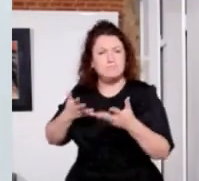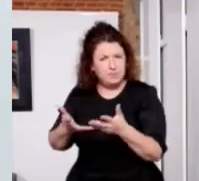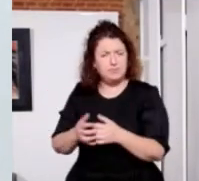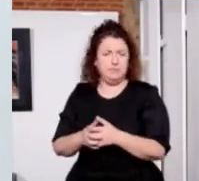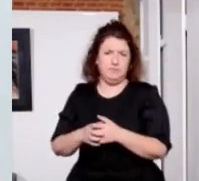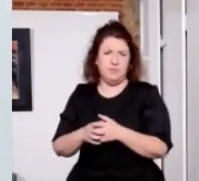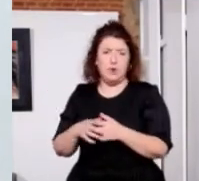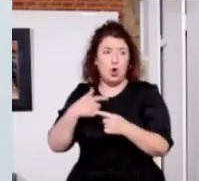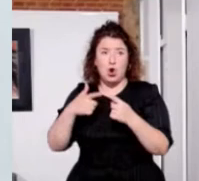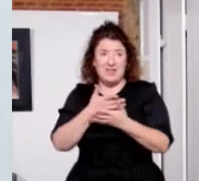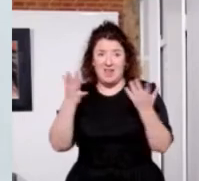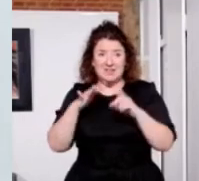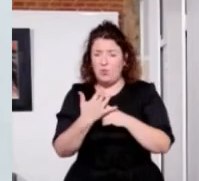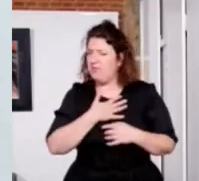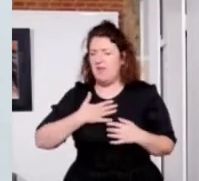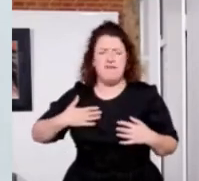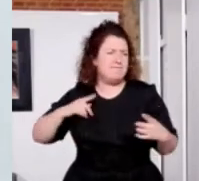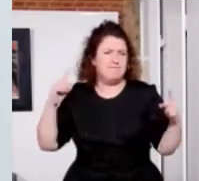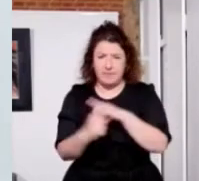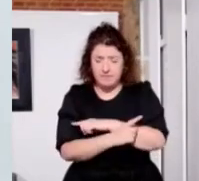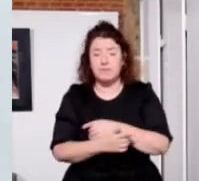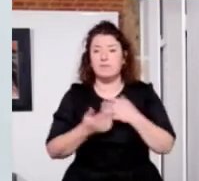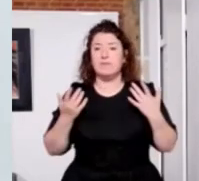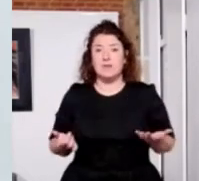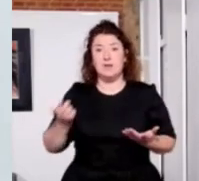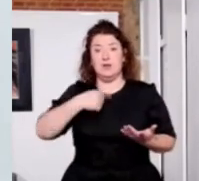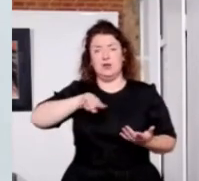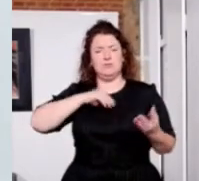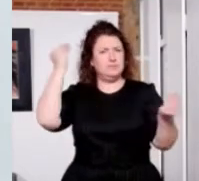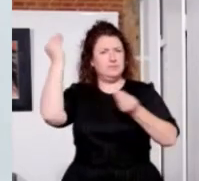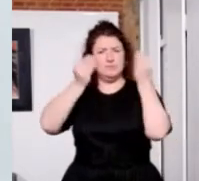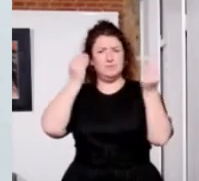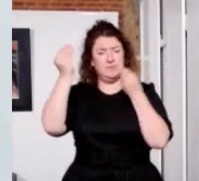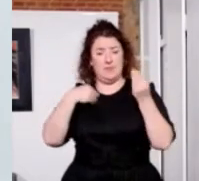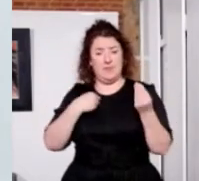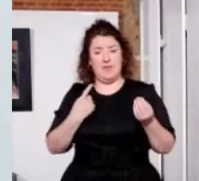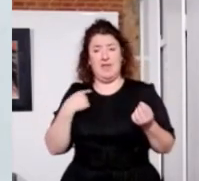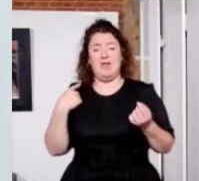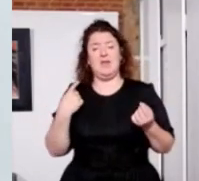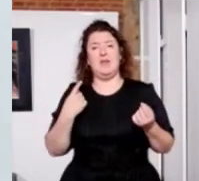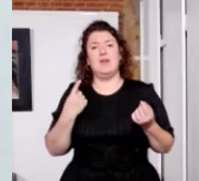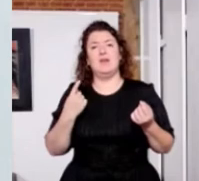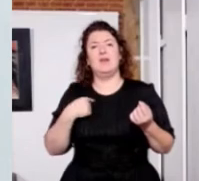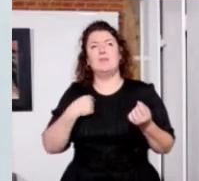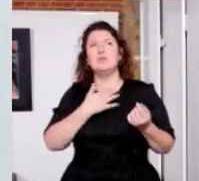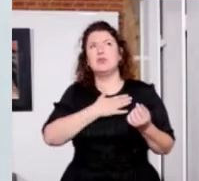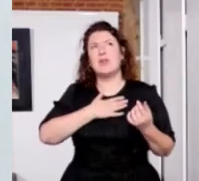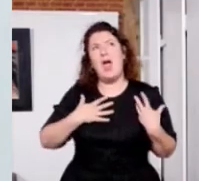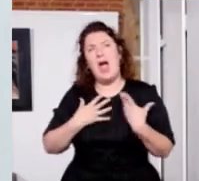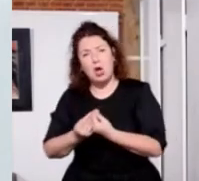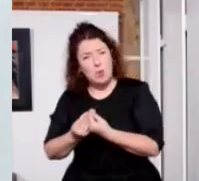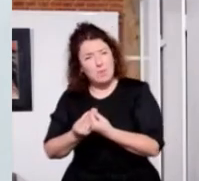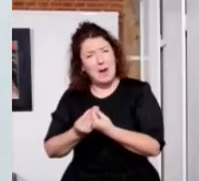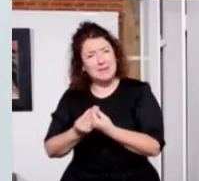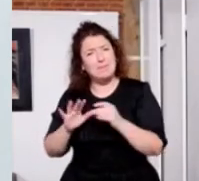querer cambiar las cosas. Y ahí es donde se fundamenta, diría yo, la acción voluntaria, es decir, acompaño, pero al mismo tiempo que